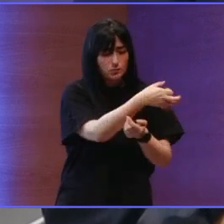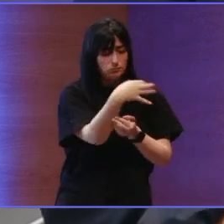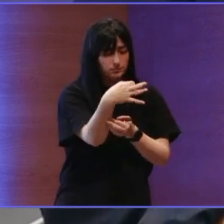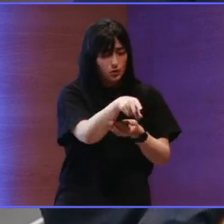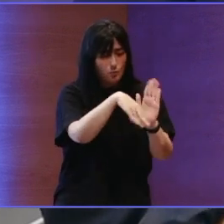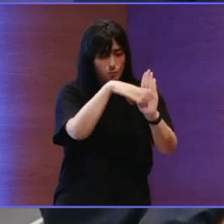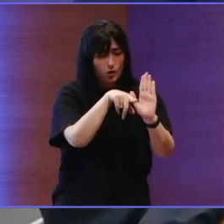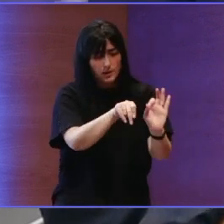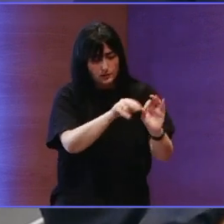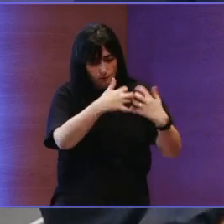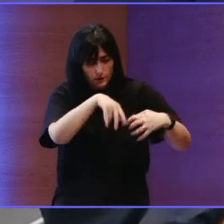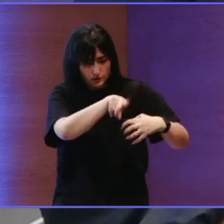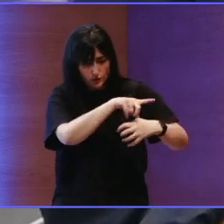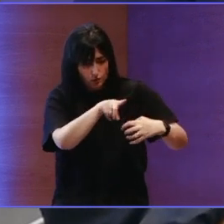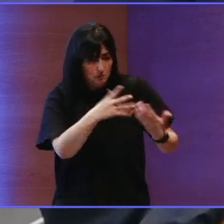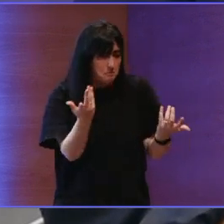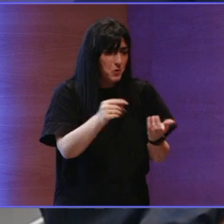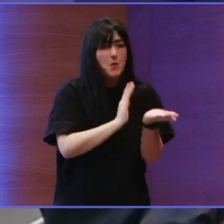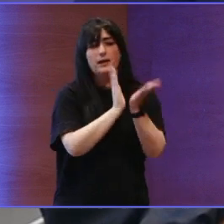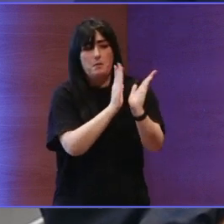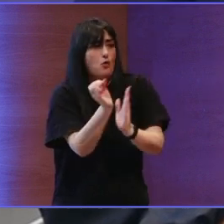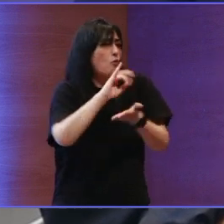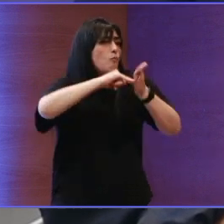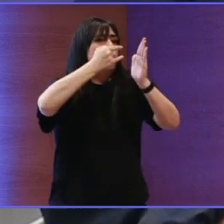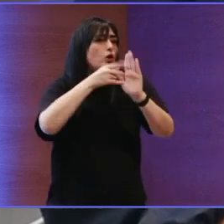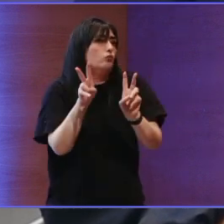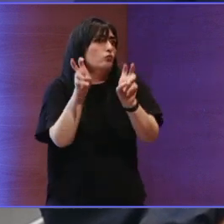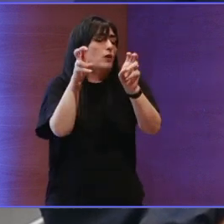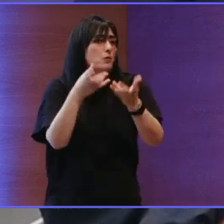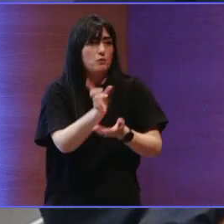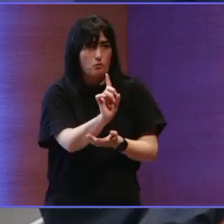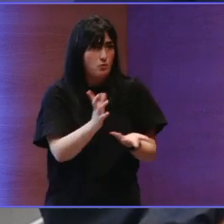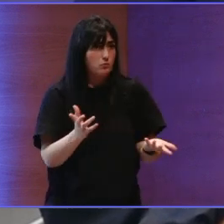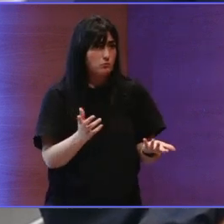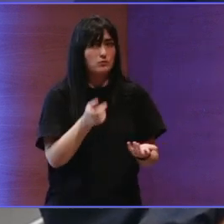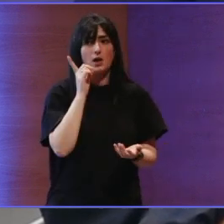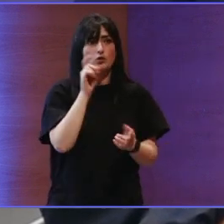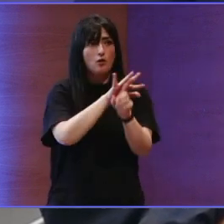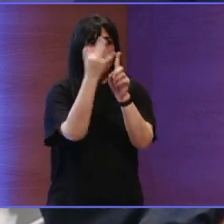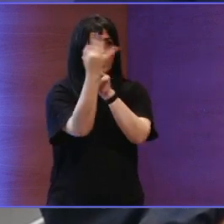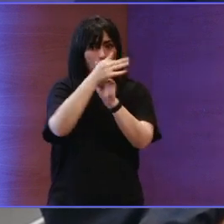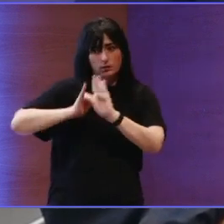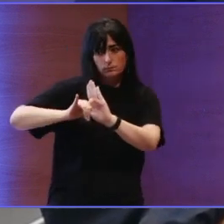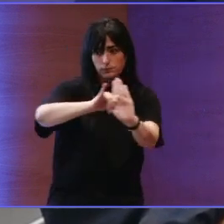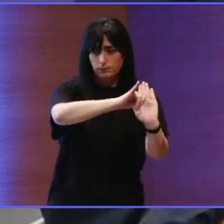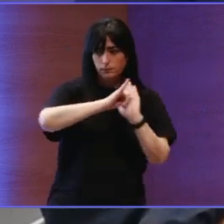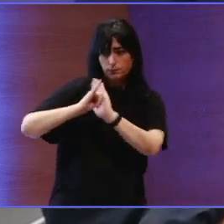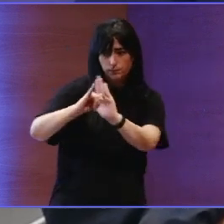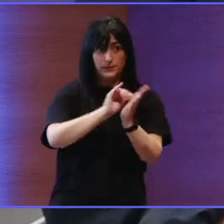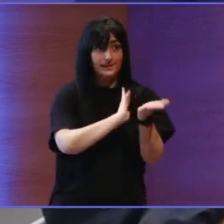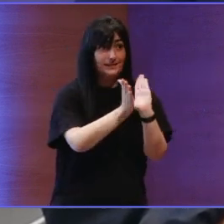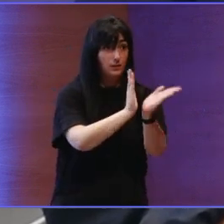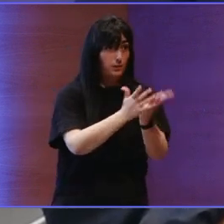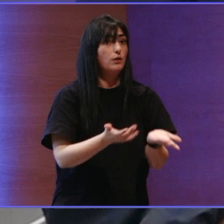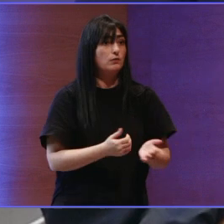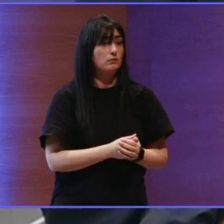programa o de un proyecto de una intervención o de un proyecto piloto Sino de todos los elementos que están en torno a la intervención y que son pues